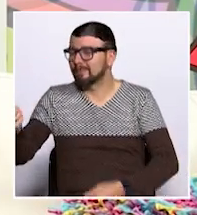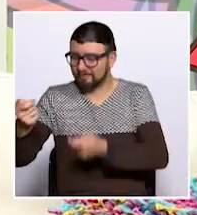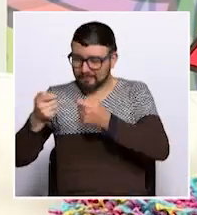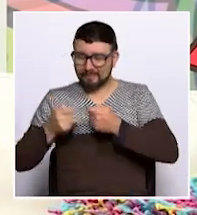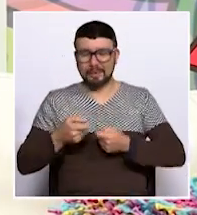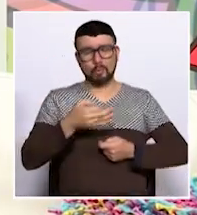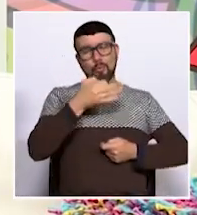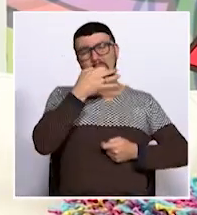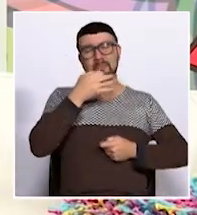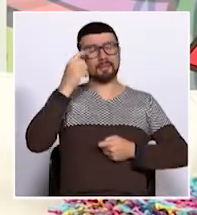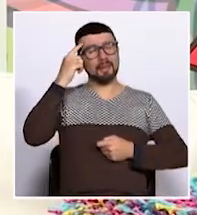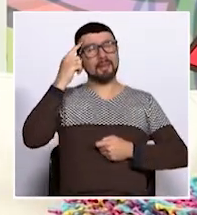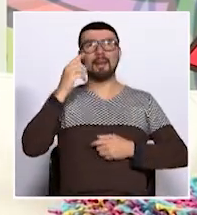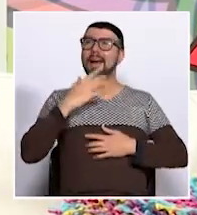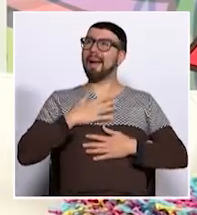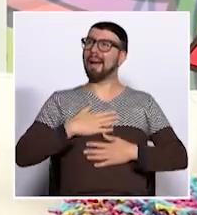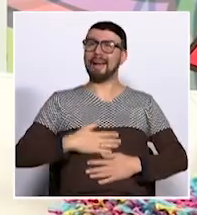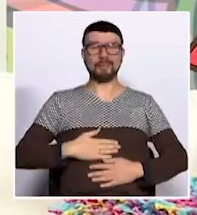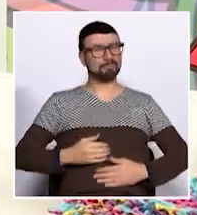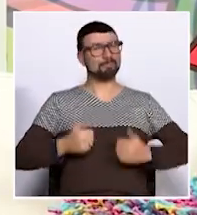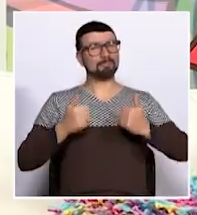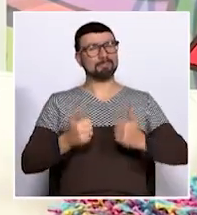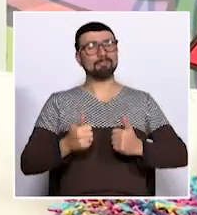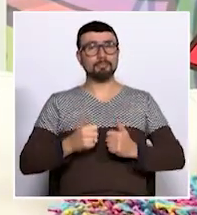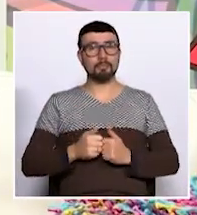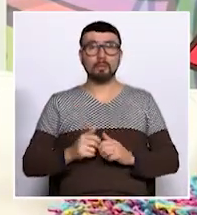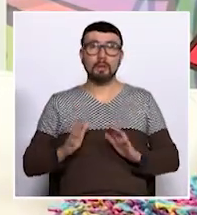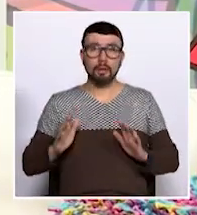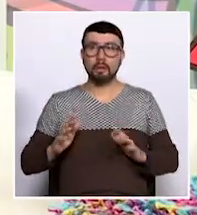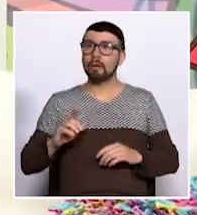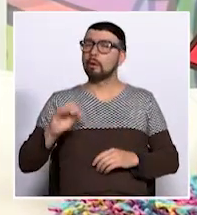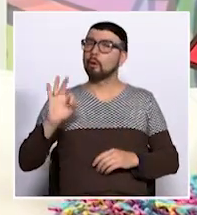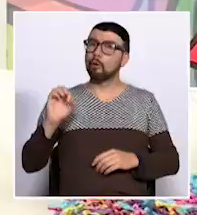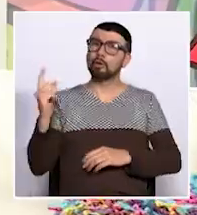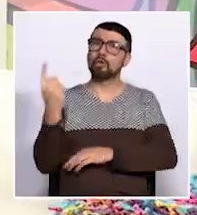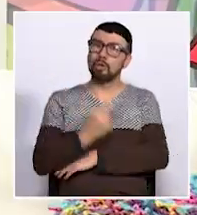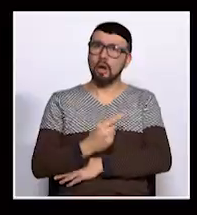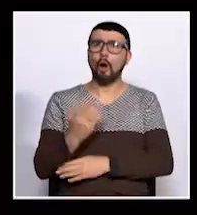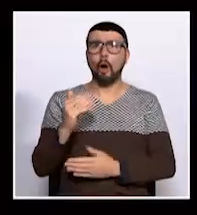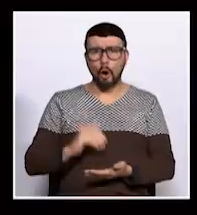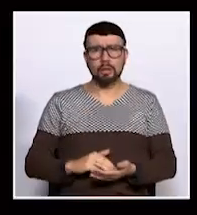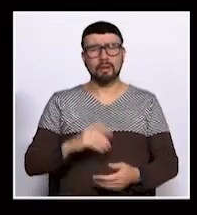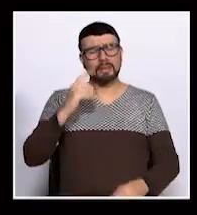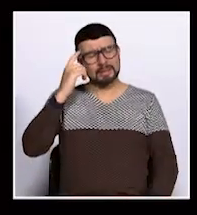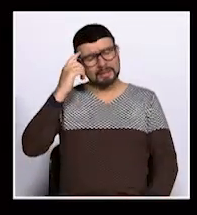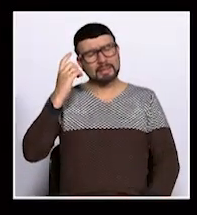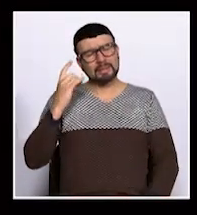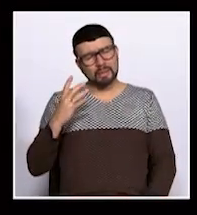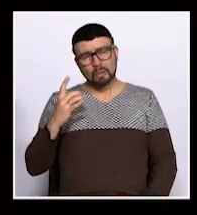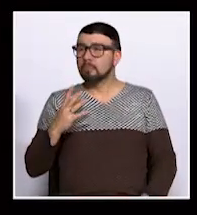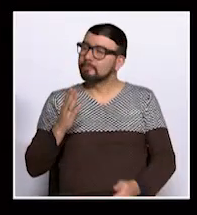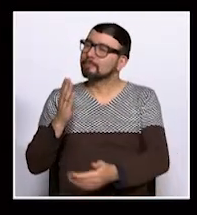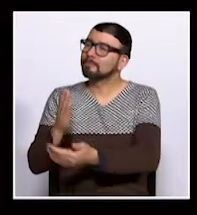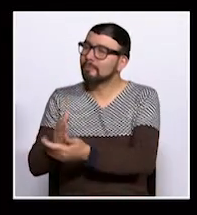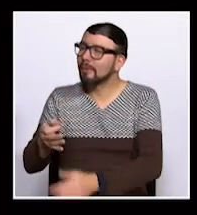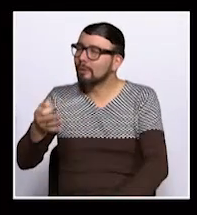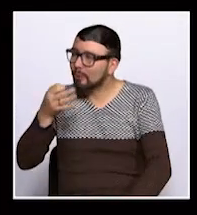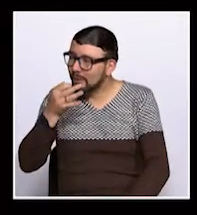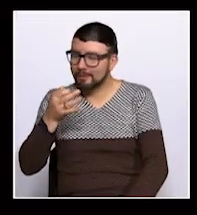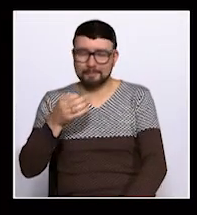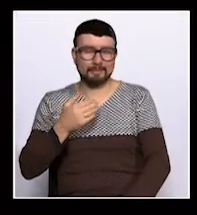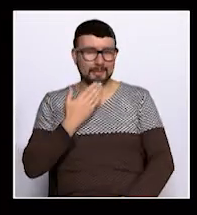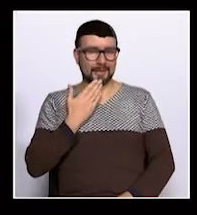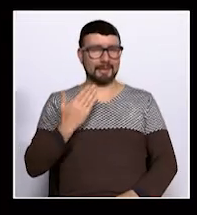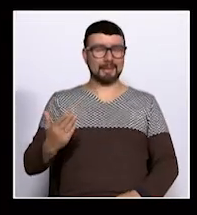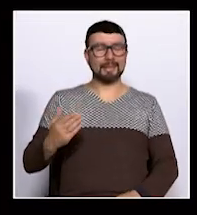cabeza y me pasa el dolor de cabeza. Pero a los 8 días vuelve y me da el dolor de cabeza, y vuelvo otra vez a que me den la misma